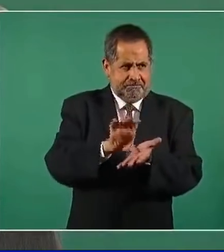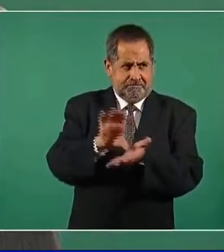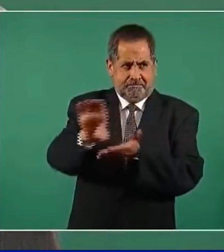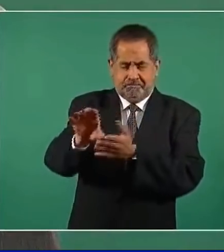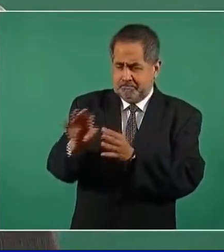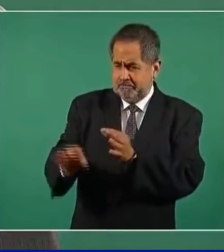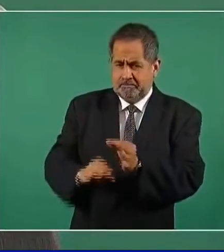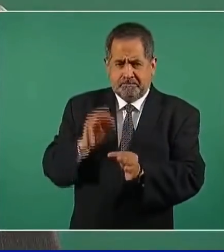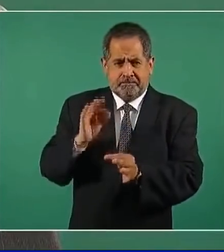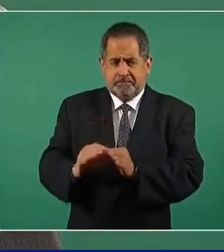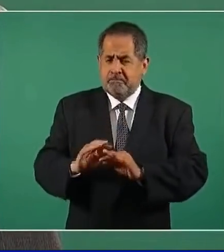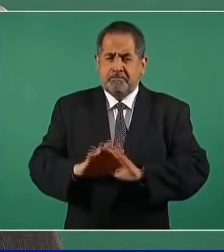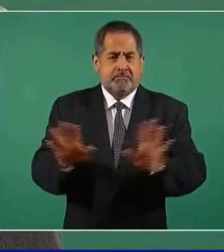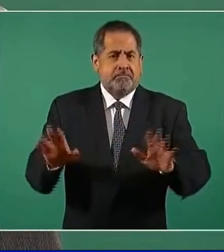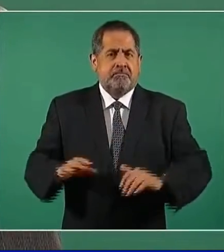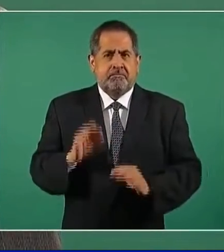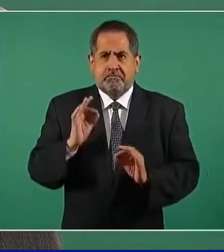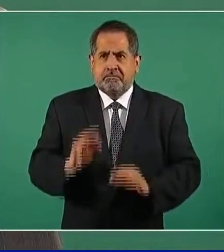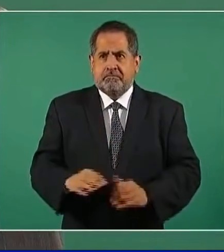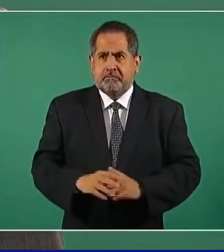sus participaciones federales.